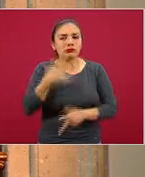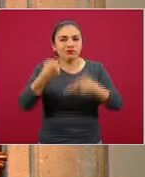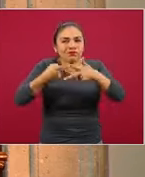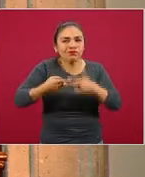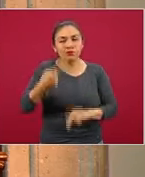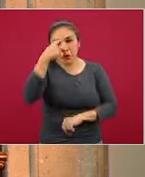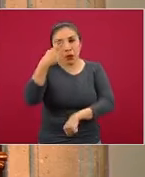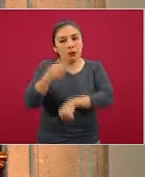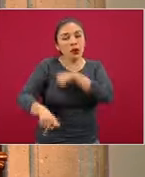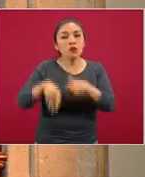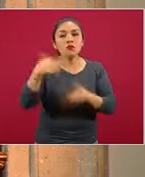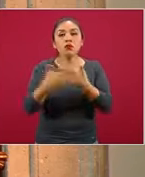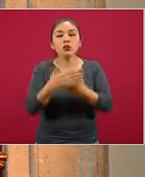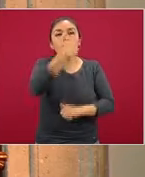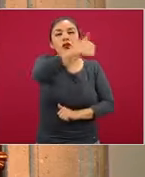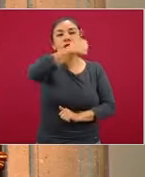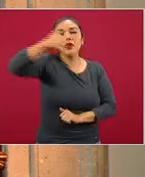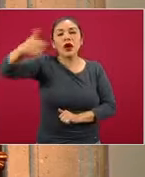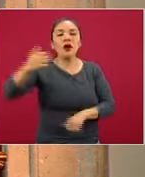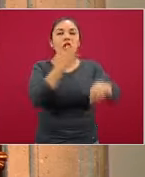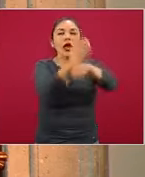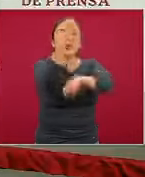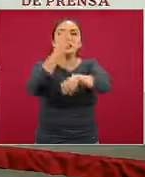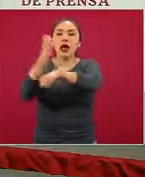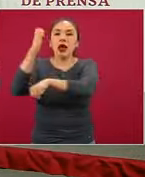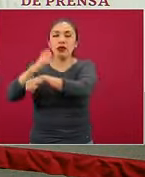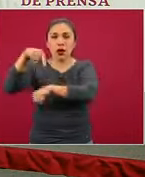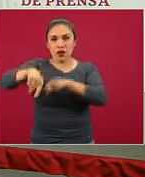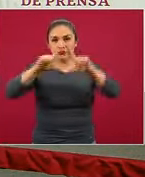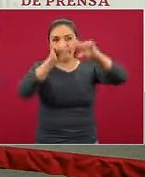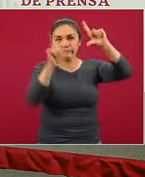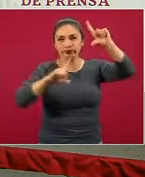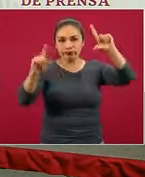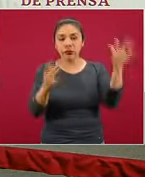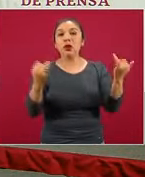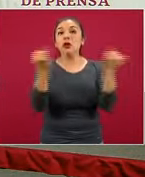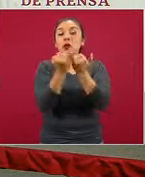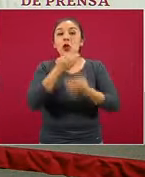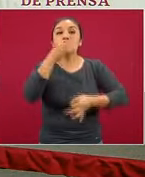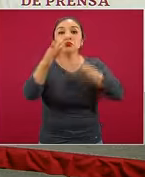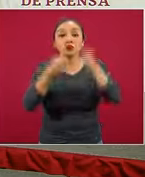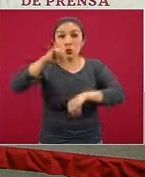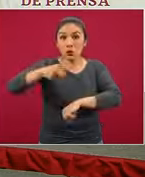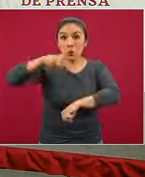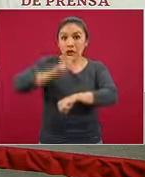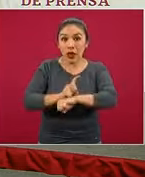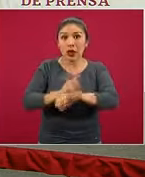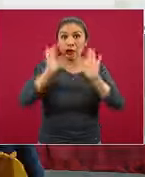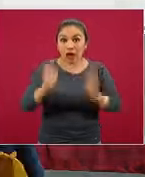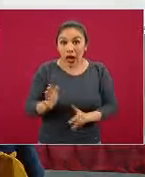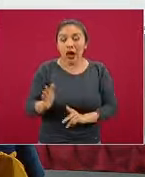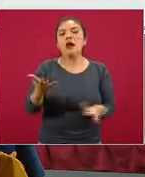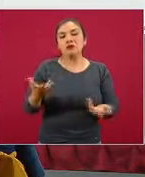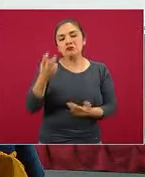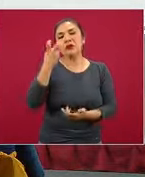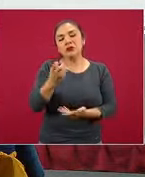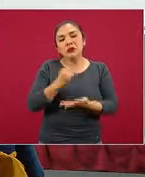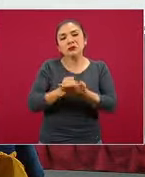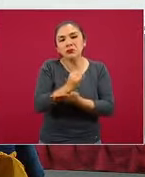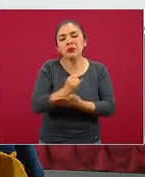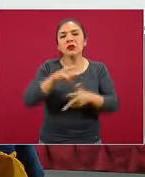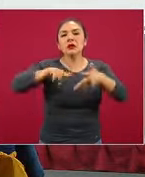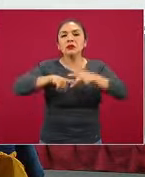de riesgo para cada una de las entidades federativas, y al comunicarlas el día de hoy, evidentemente, pues damos